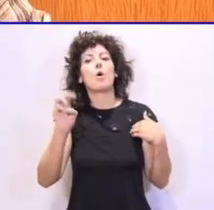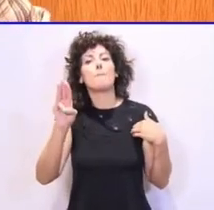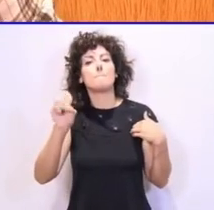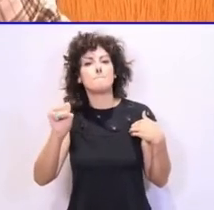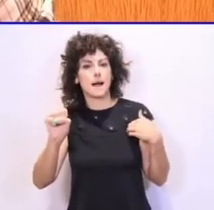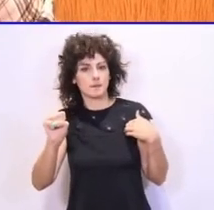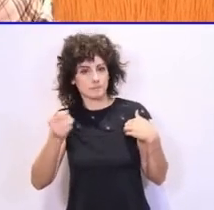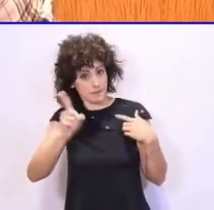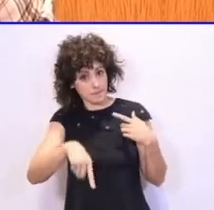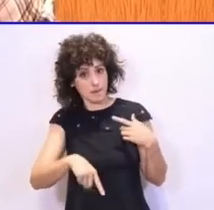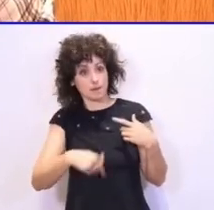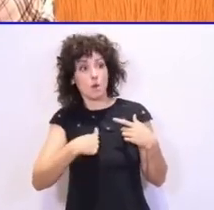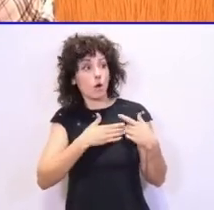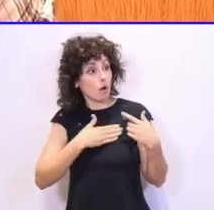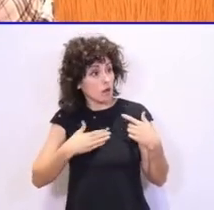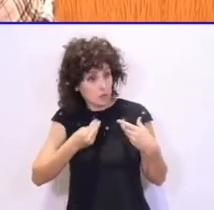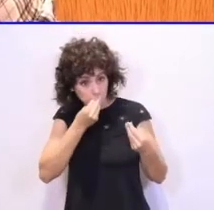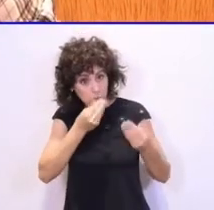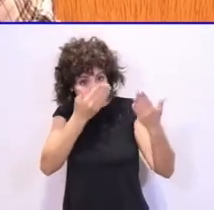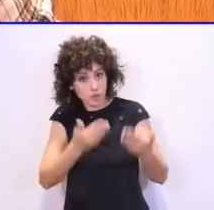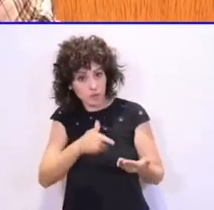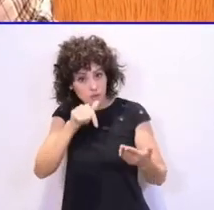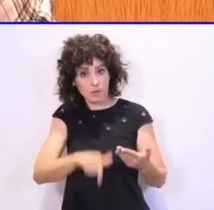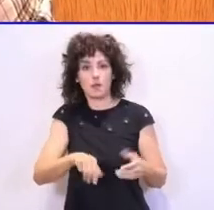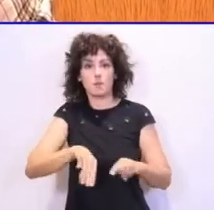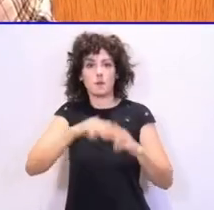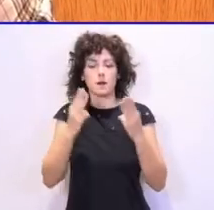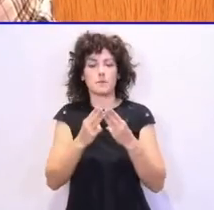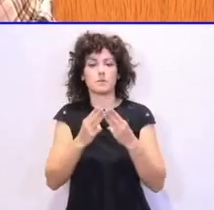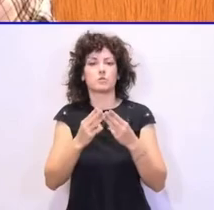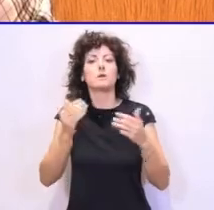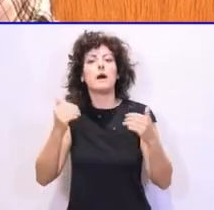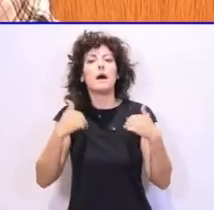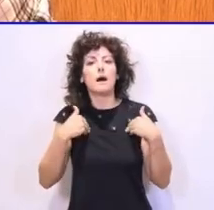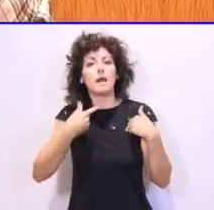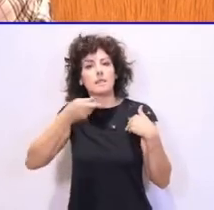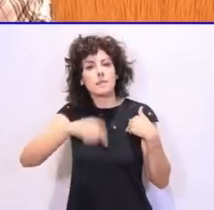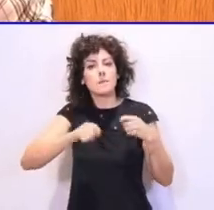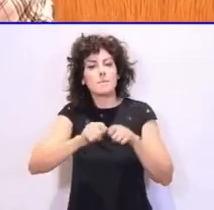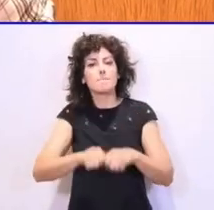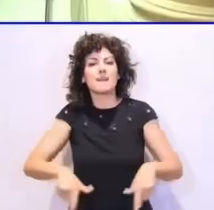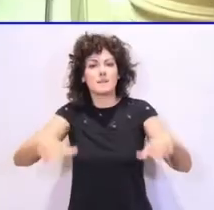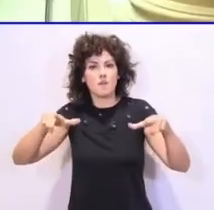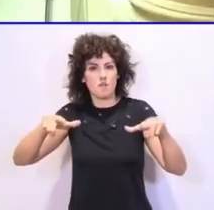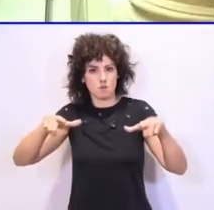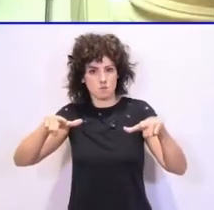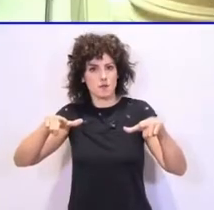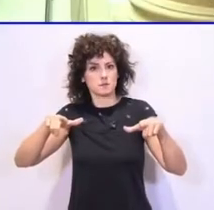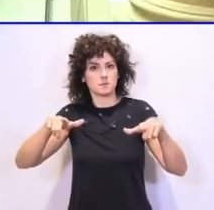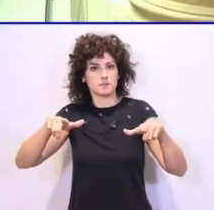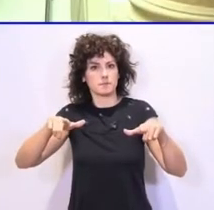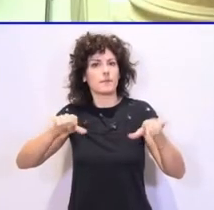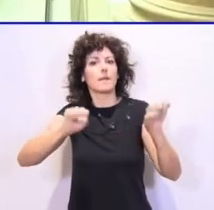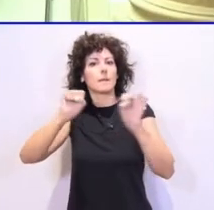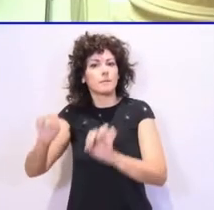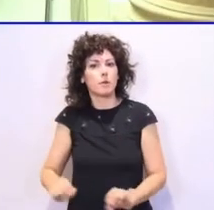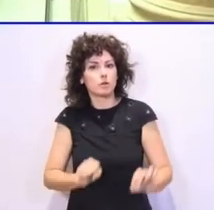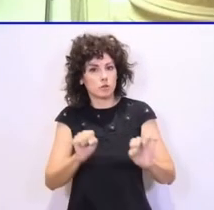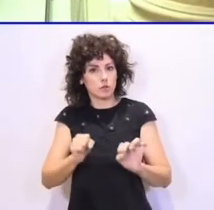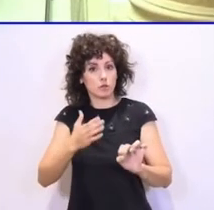a los que quiero dar la bienvenida a este parlamento a los representantes de las plataformas de protección de